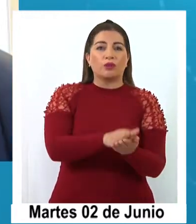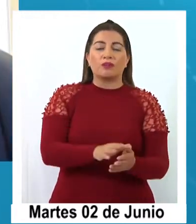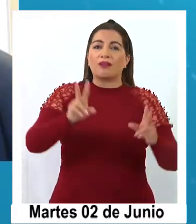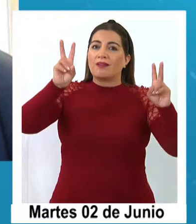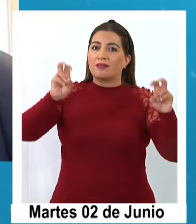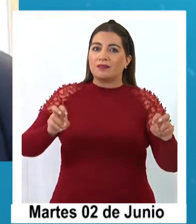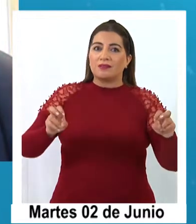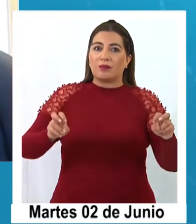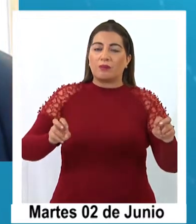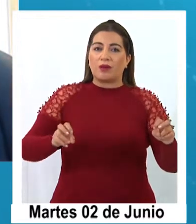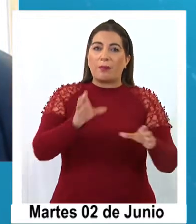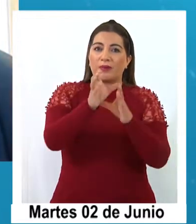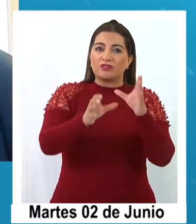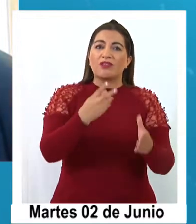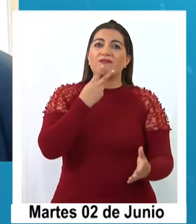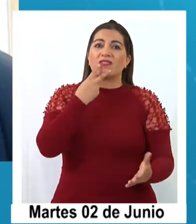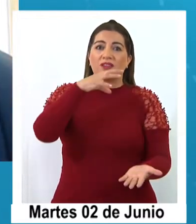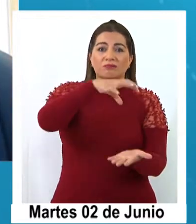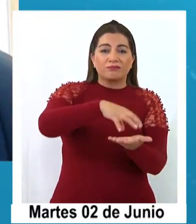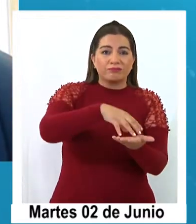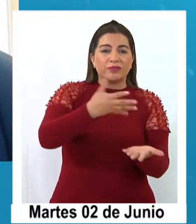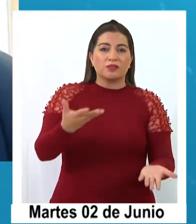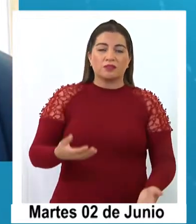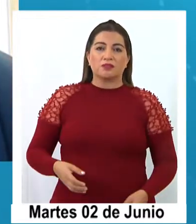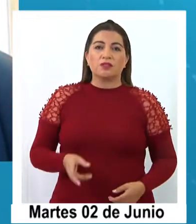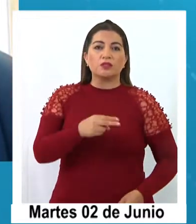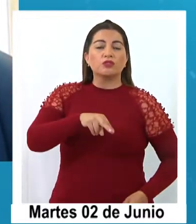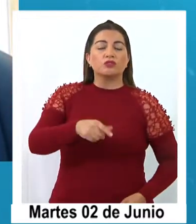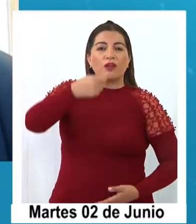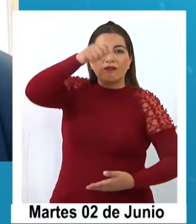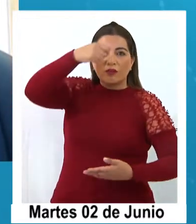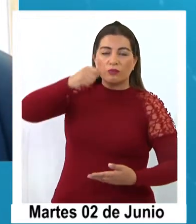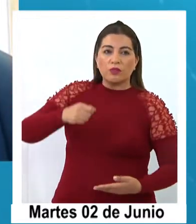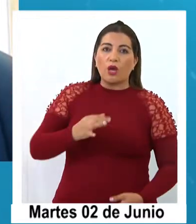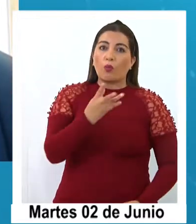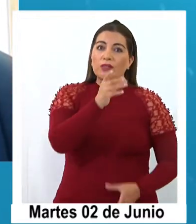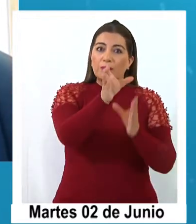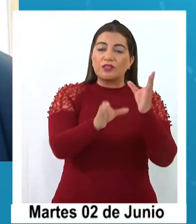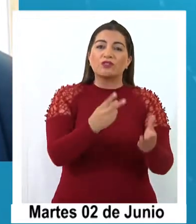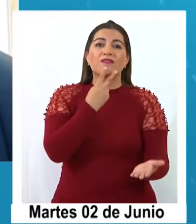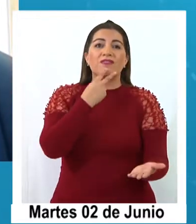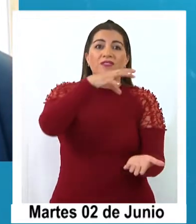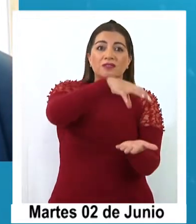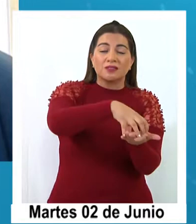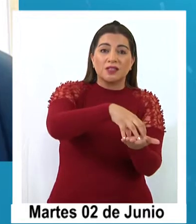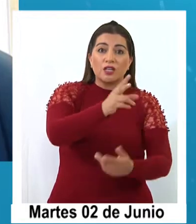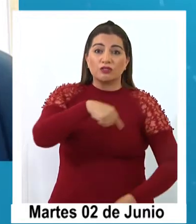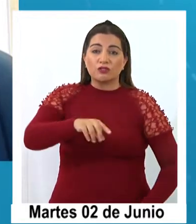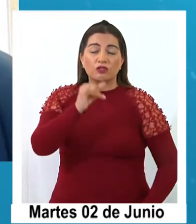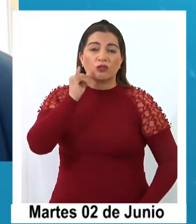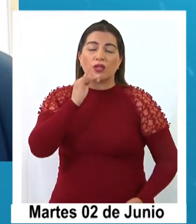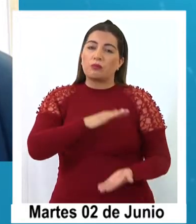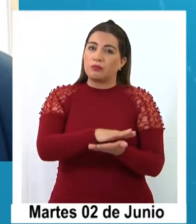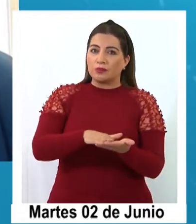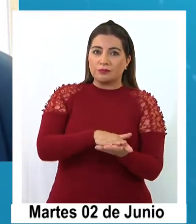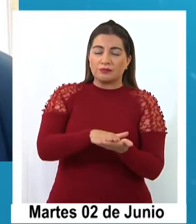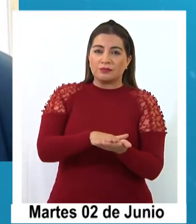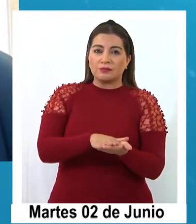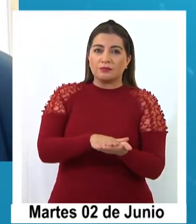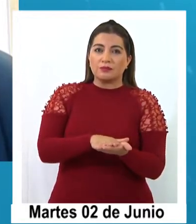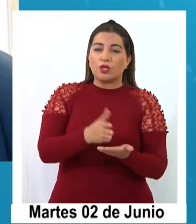de la cantidad de habitantes por región. Entonces, si nosotros analizamos respecto a la cantidad de habitantes, nosotros estamos, por ejemplo,